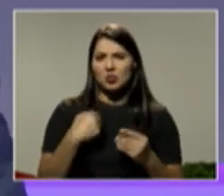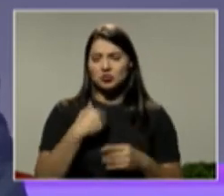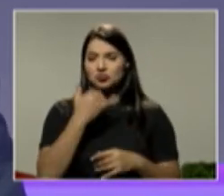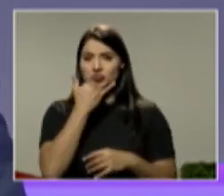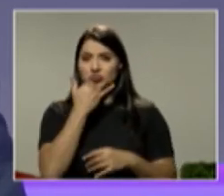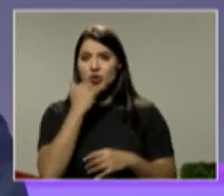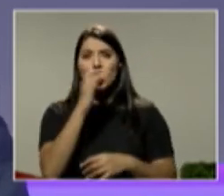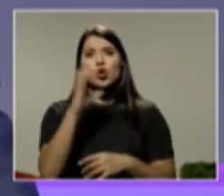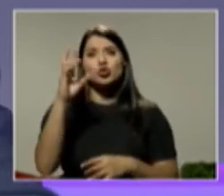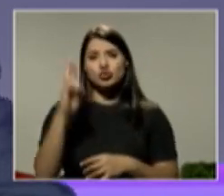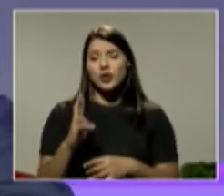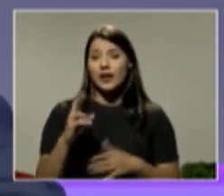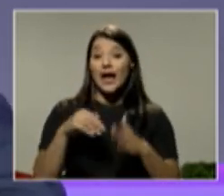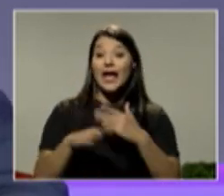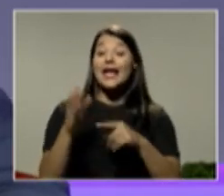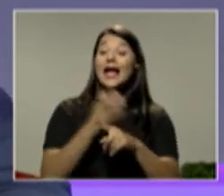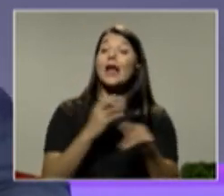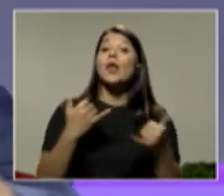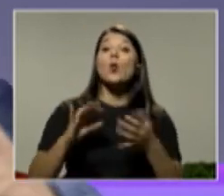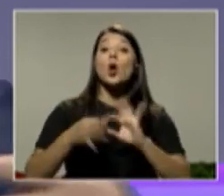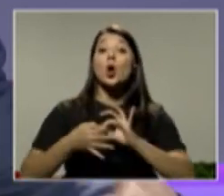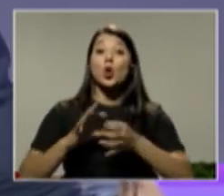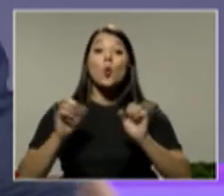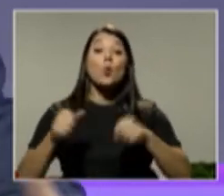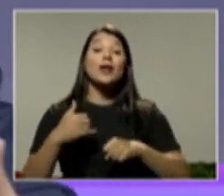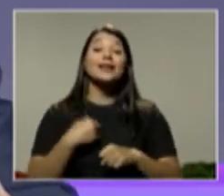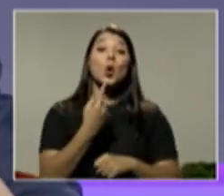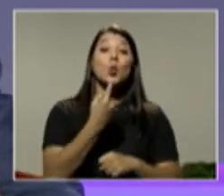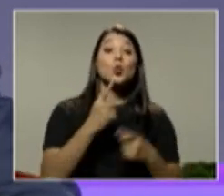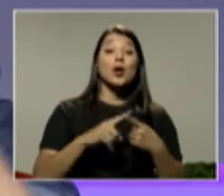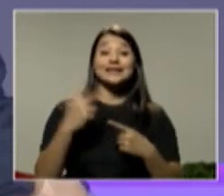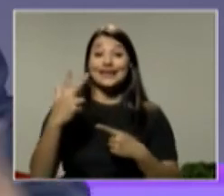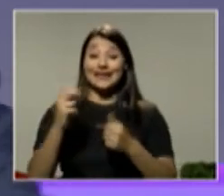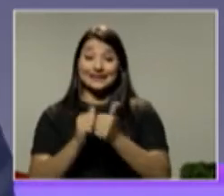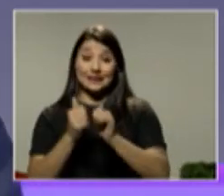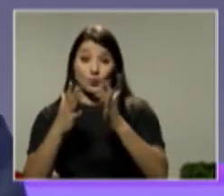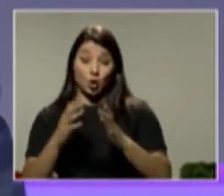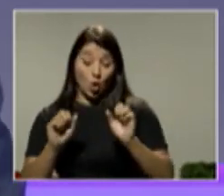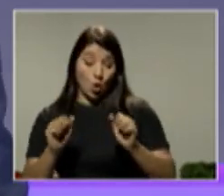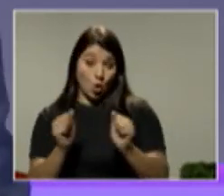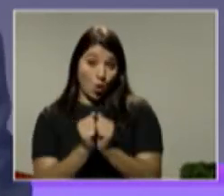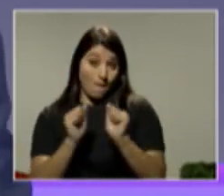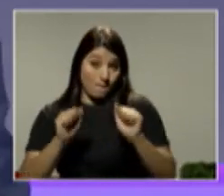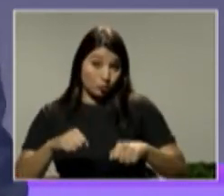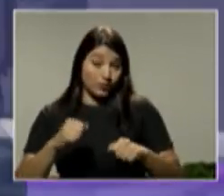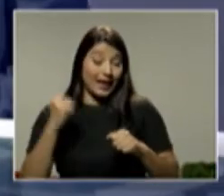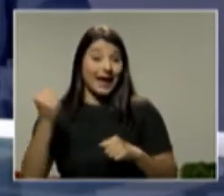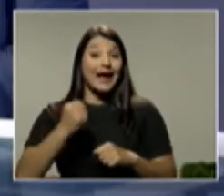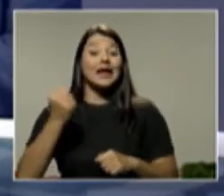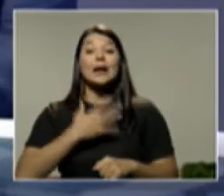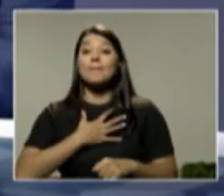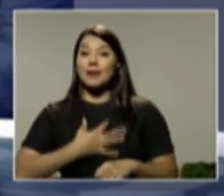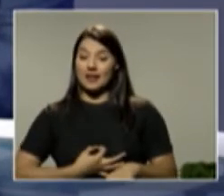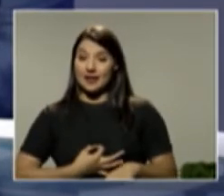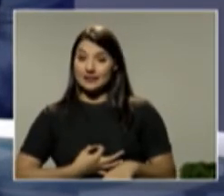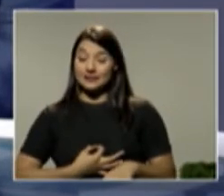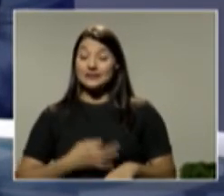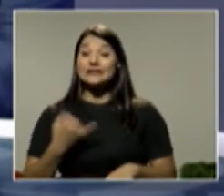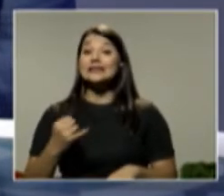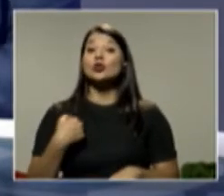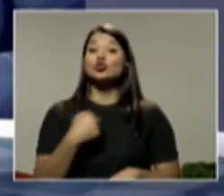estar aspirando en cada Juegos Olímpicos a tener de 1 a 3 atletas con posibilidades de aspirar a medallas olímpicas si